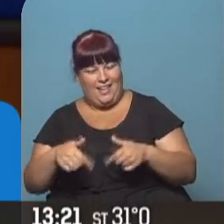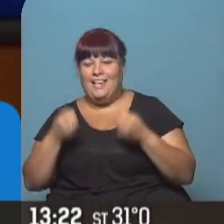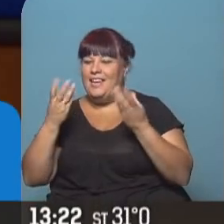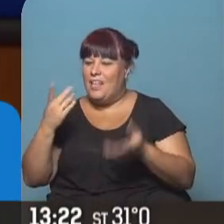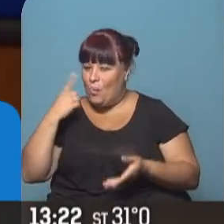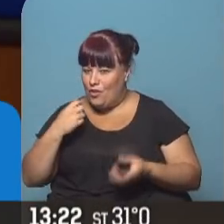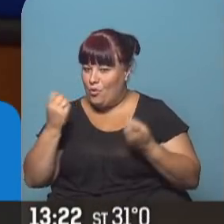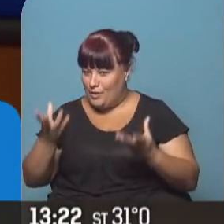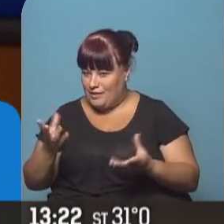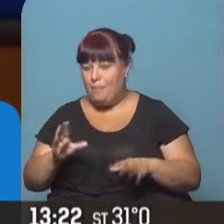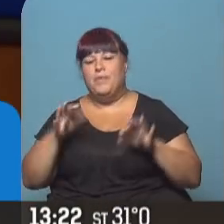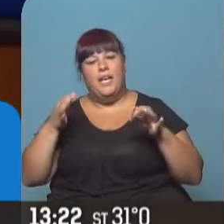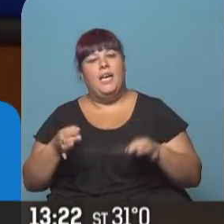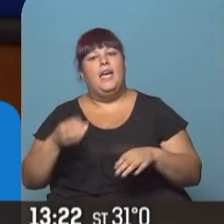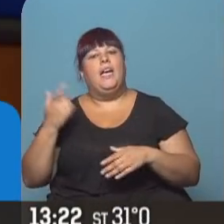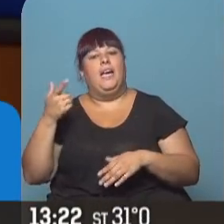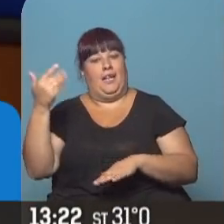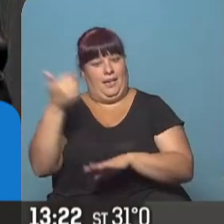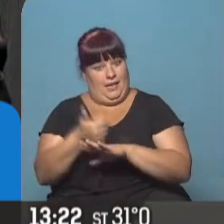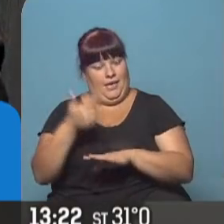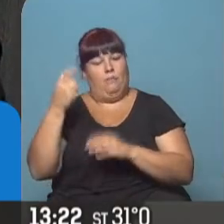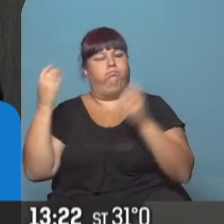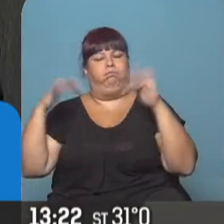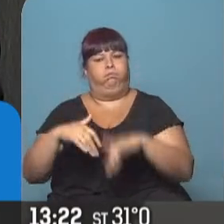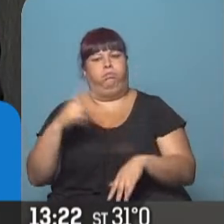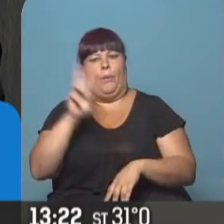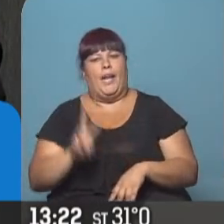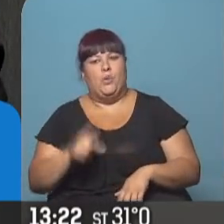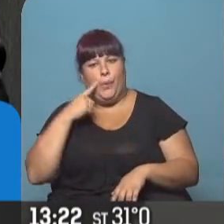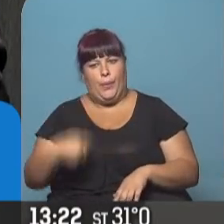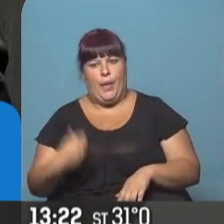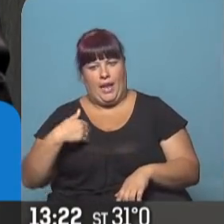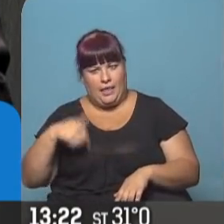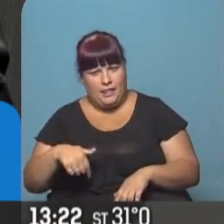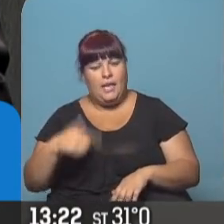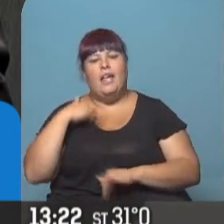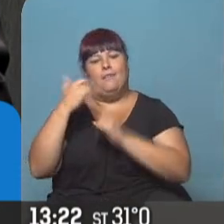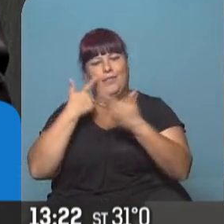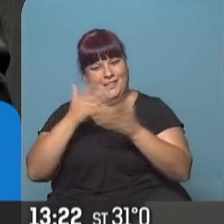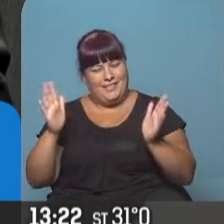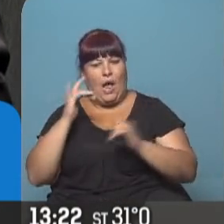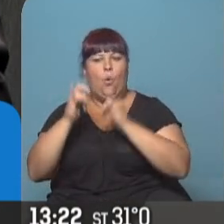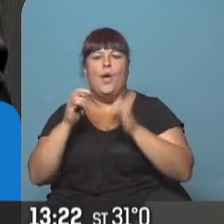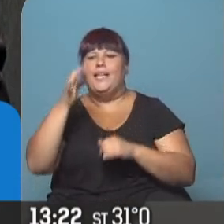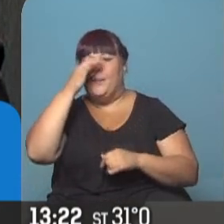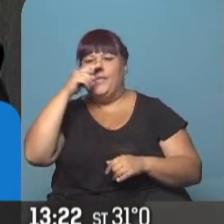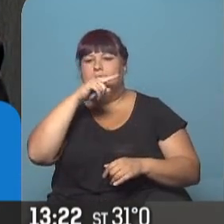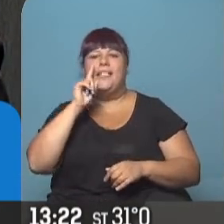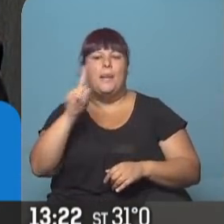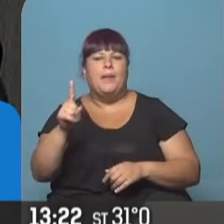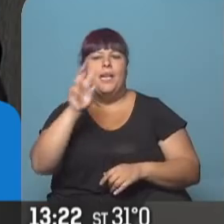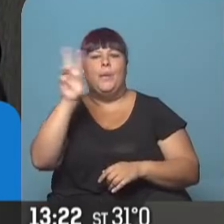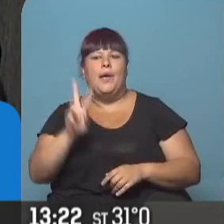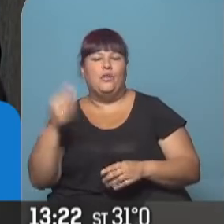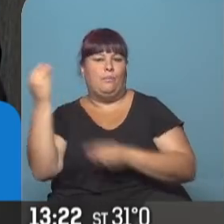Buen día, ¿cómo están ustedes? En particular, la presencia venezolana en la República Argentina. Ya hemos compartido el informe que da cuenta de 27.000 venezolanos